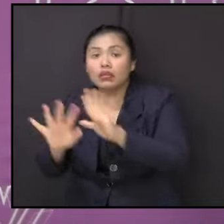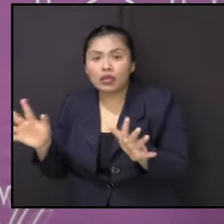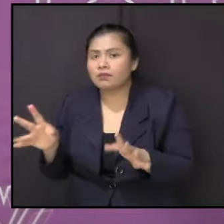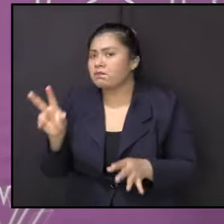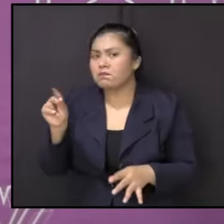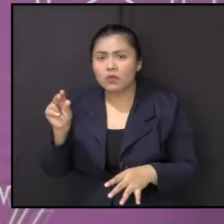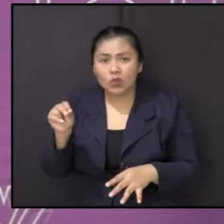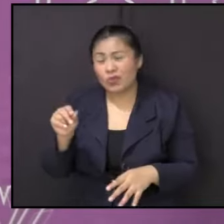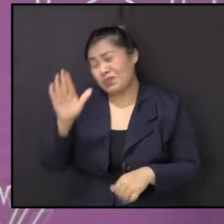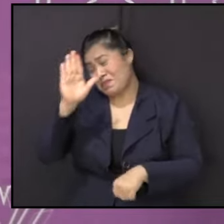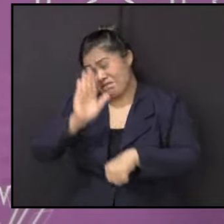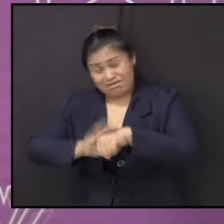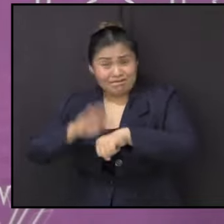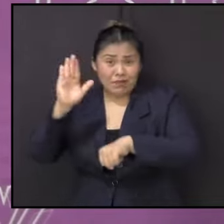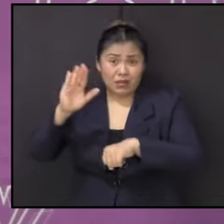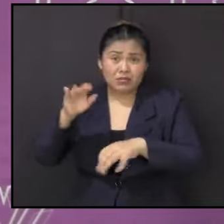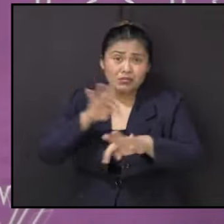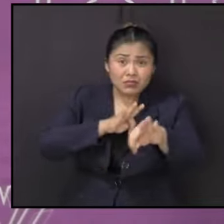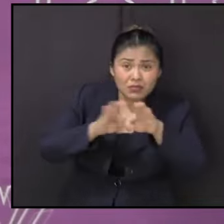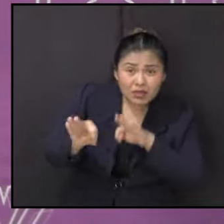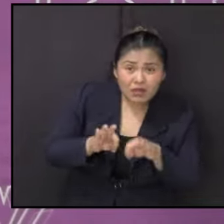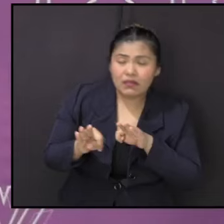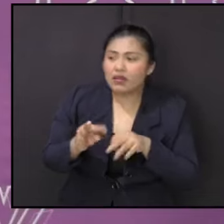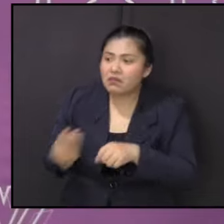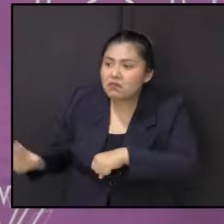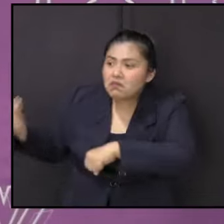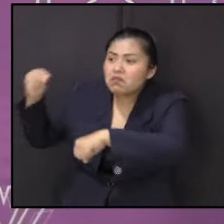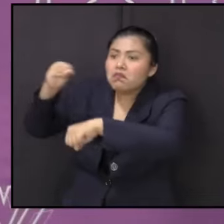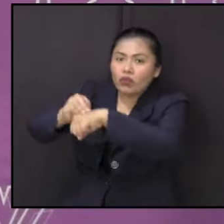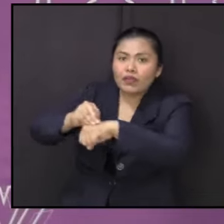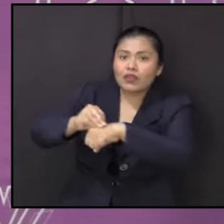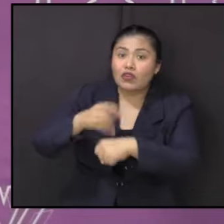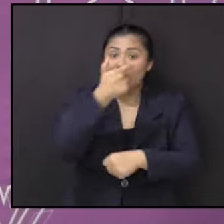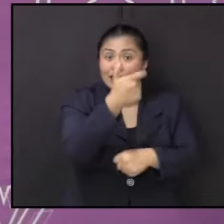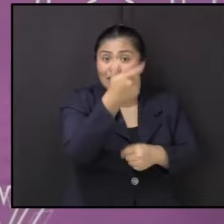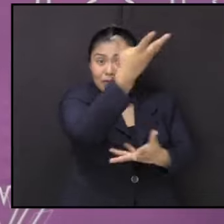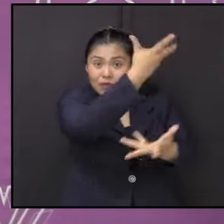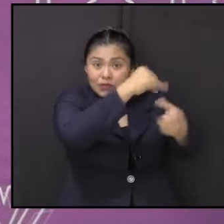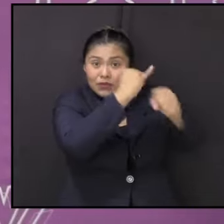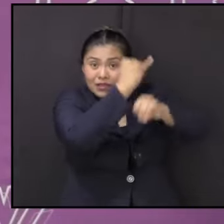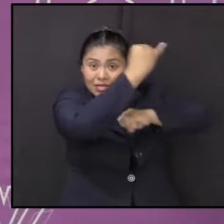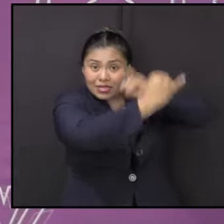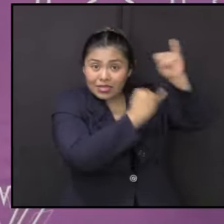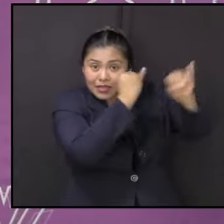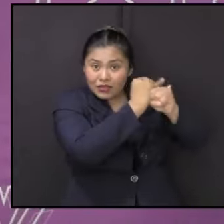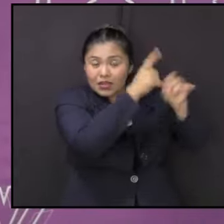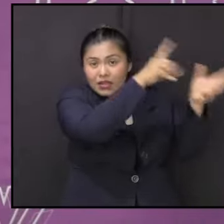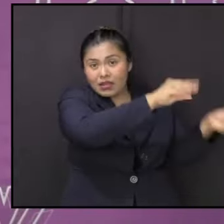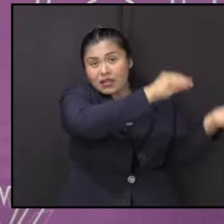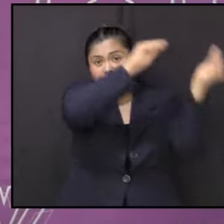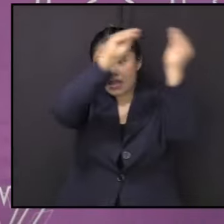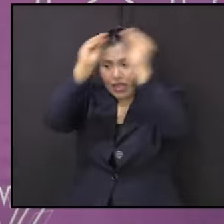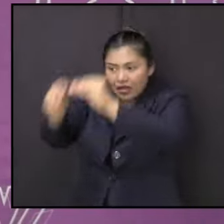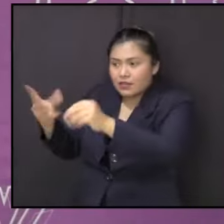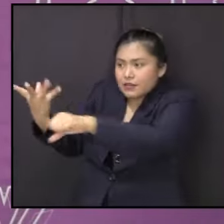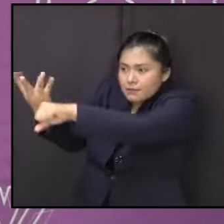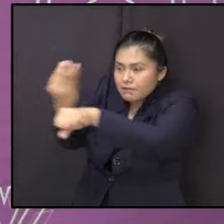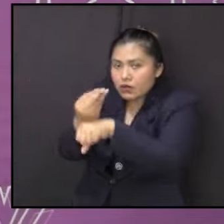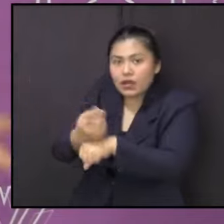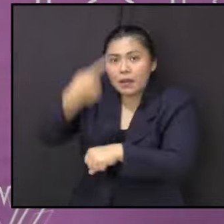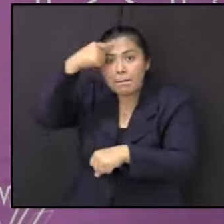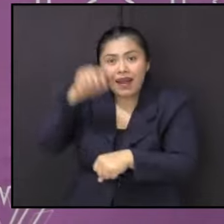tema ambiental, sino además establecer con esos fondos internacionales un verdadero relleno sanitario y además un